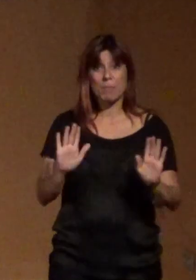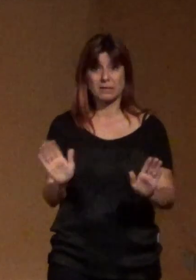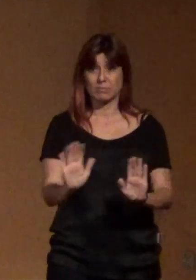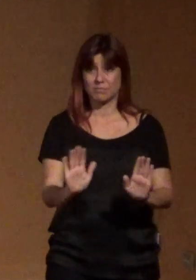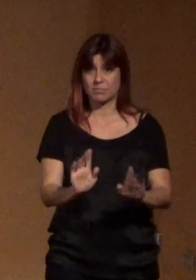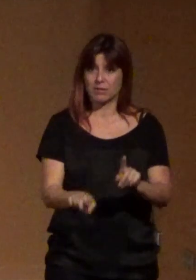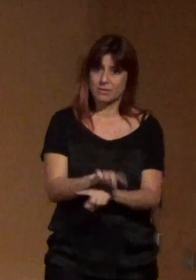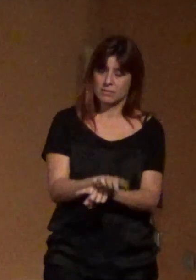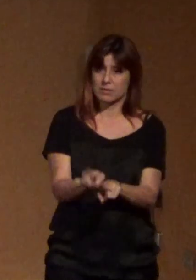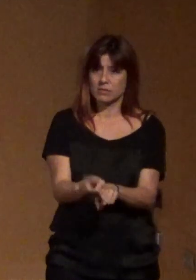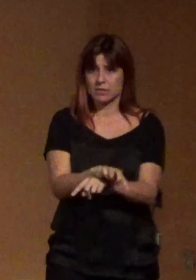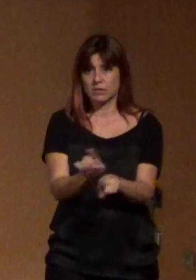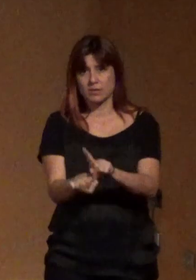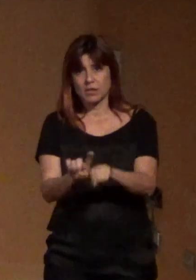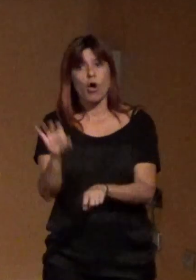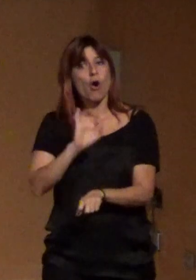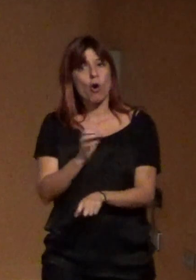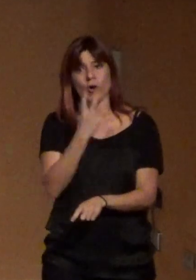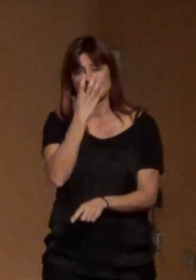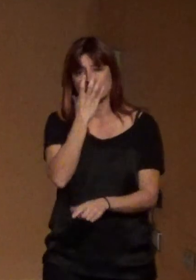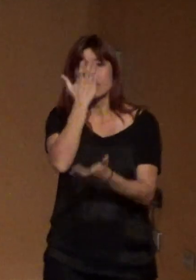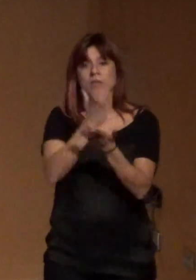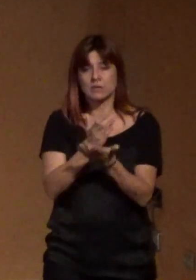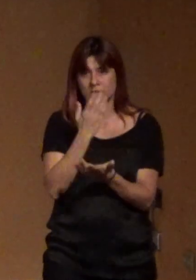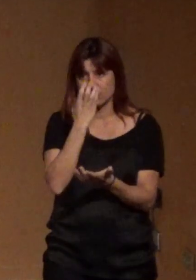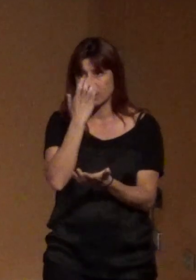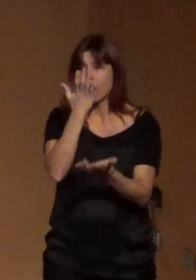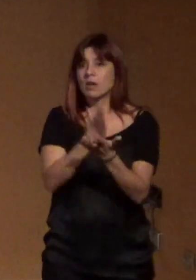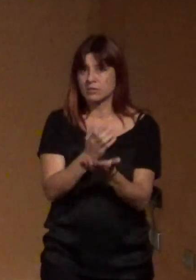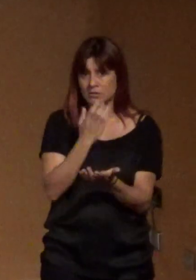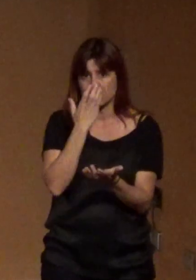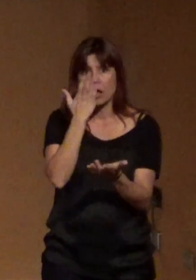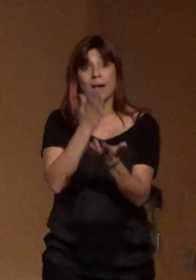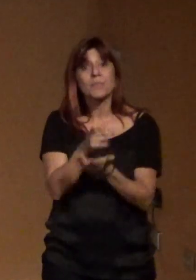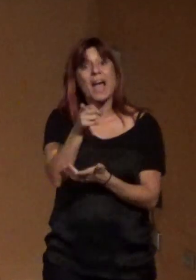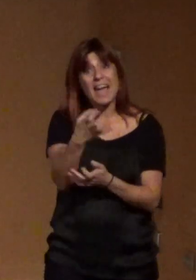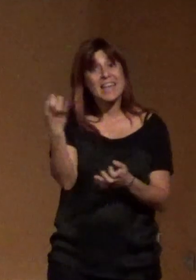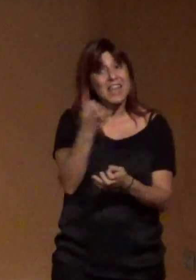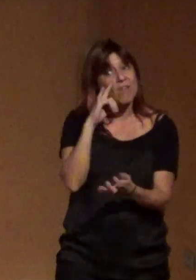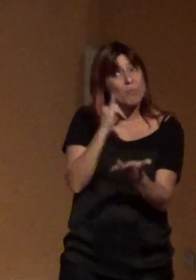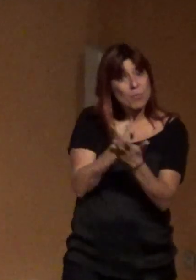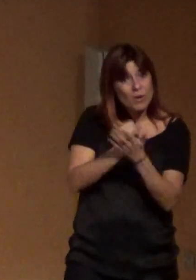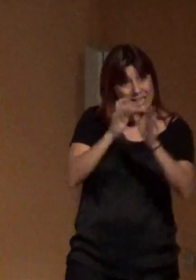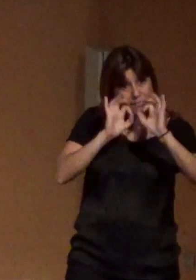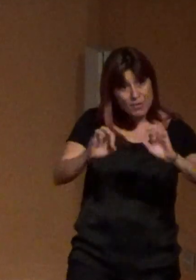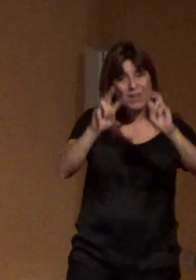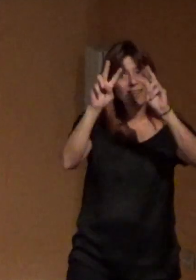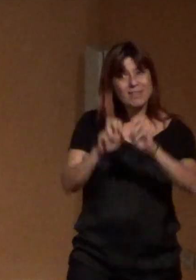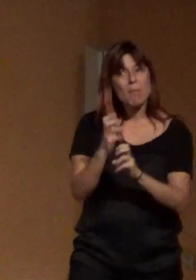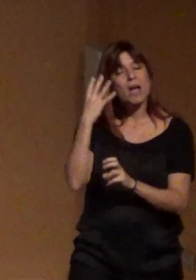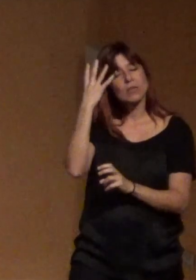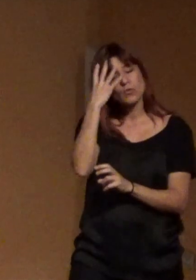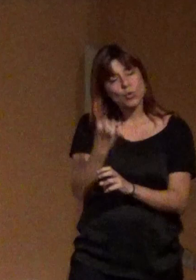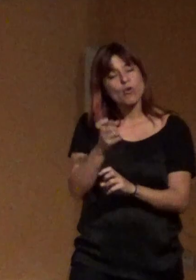el síndrome de apnea obstructiva del sueño, y si tiene que hacer en estos casos un hipnograma para ver si la estructura del sueño es